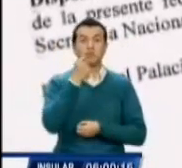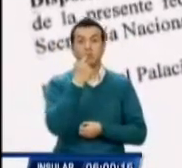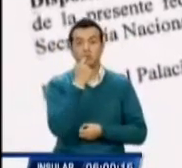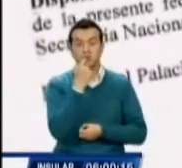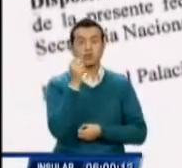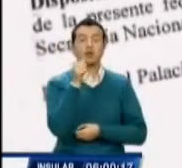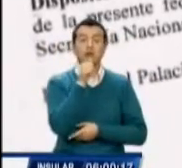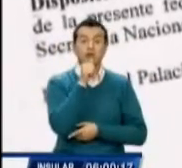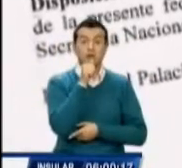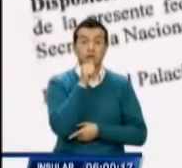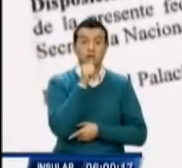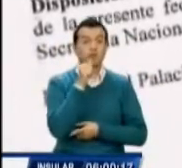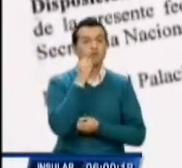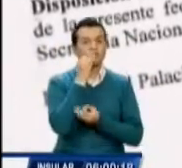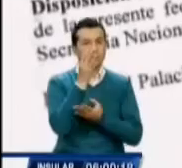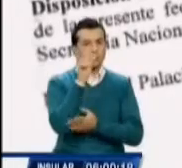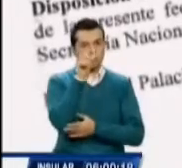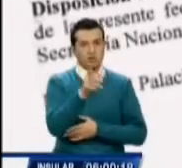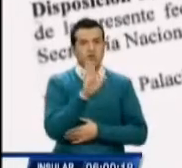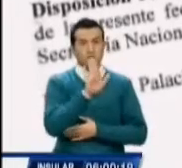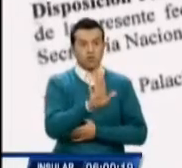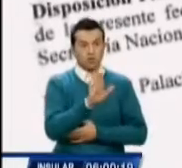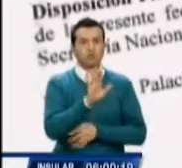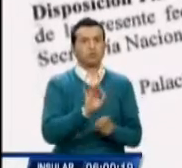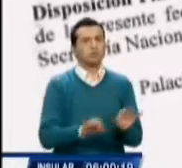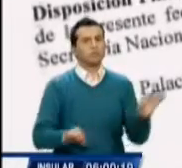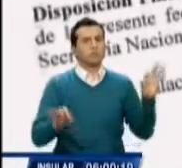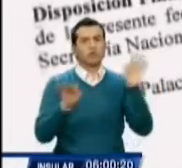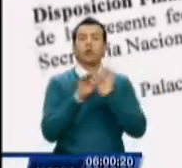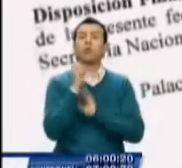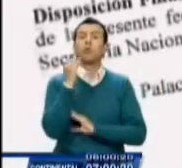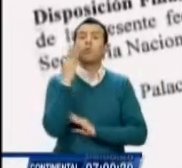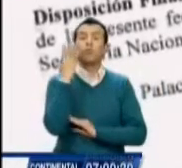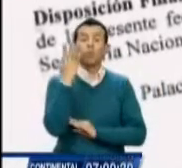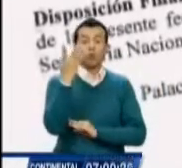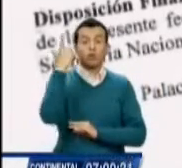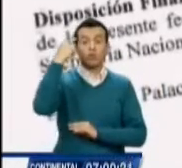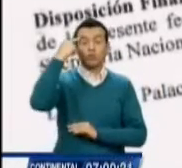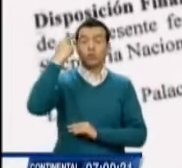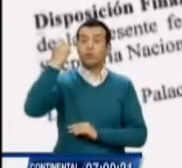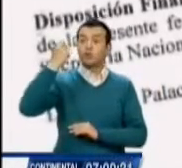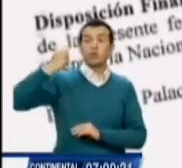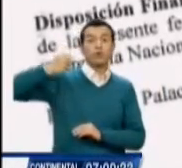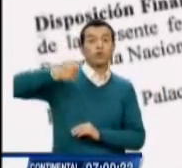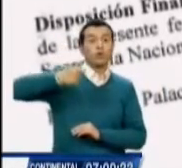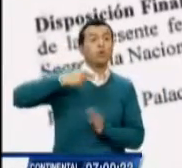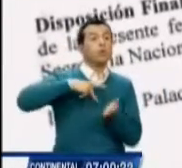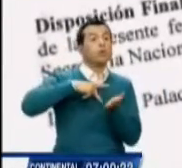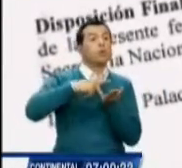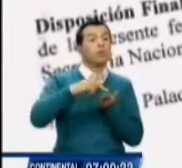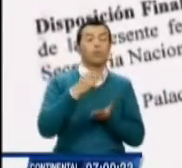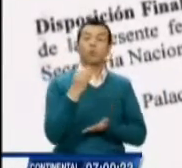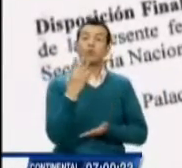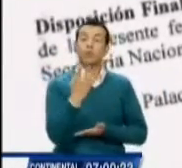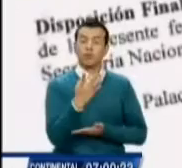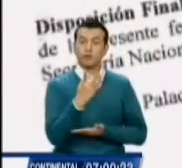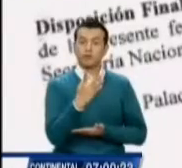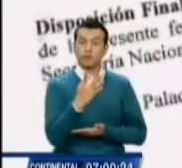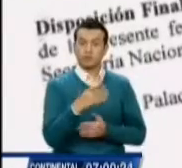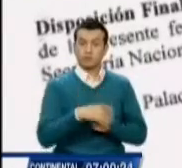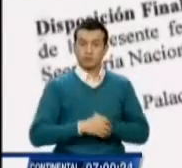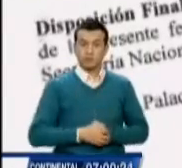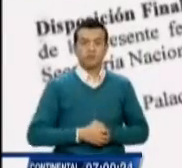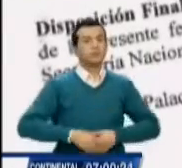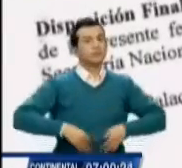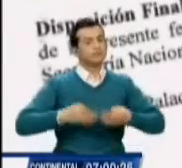o agua, se informe al ciudadano adecuadamente sobre el monto que el Estado está subsidiando en la prestación del